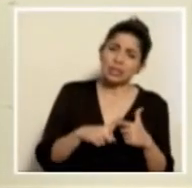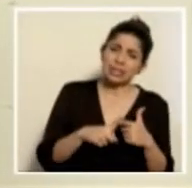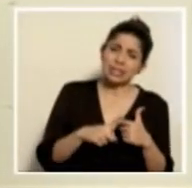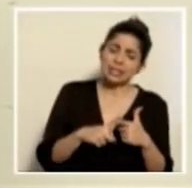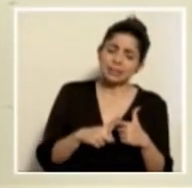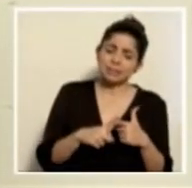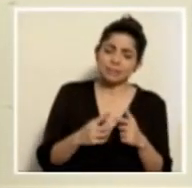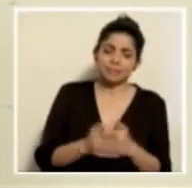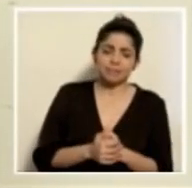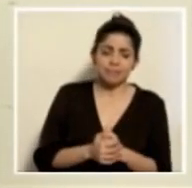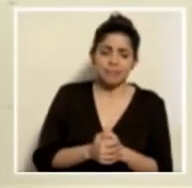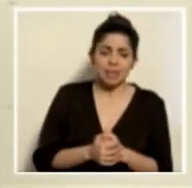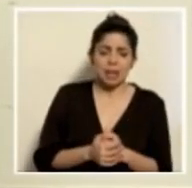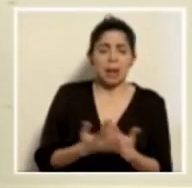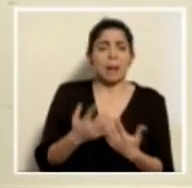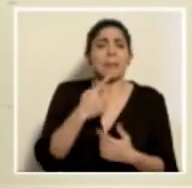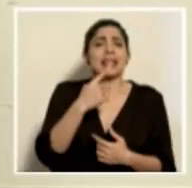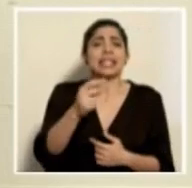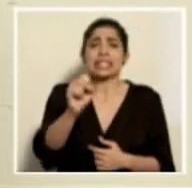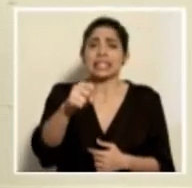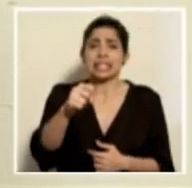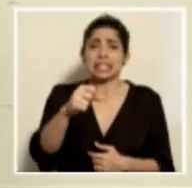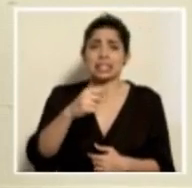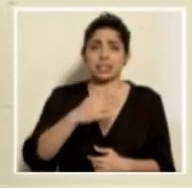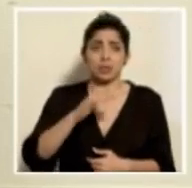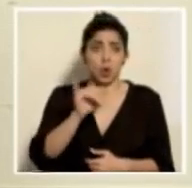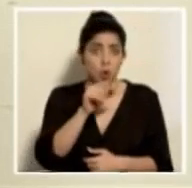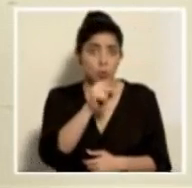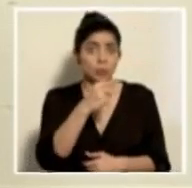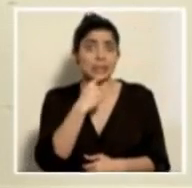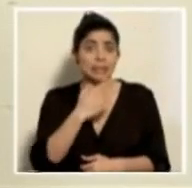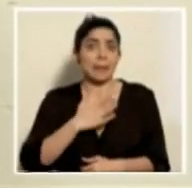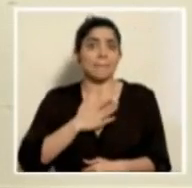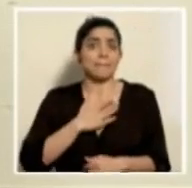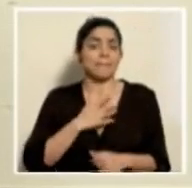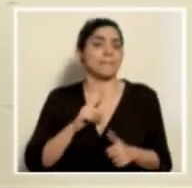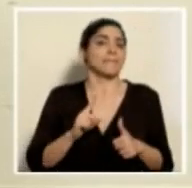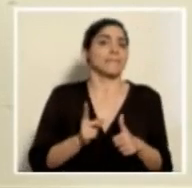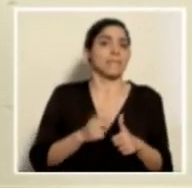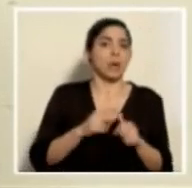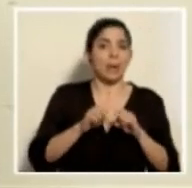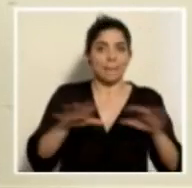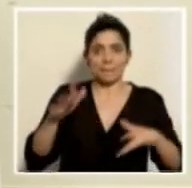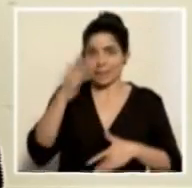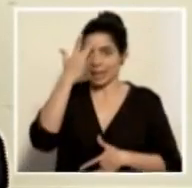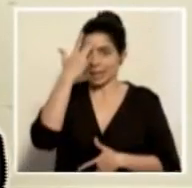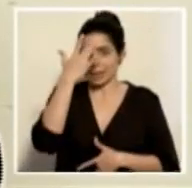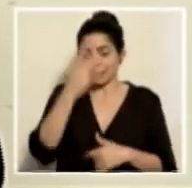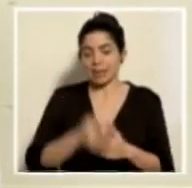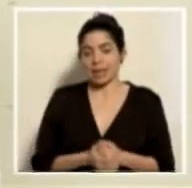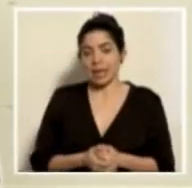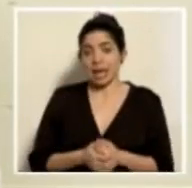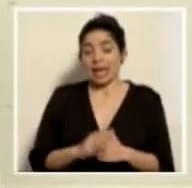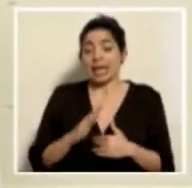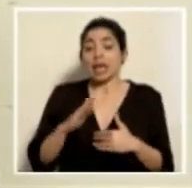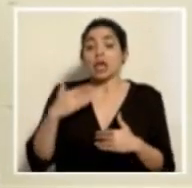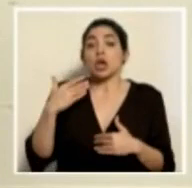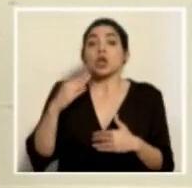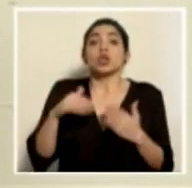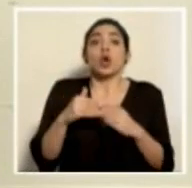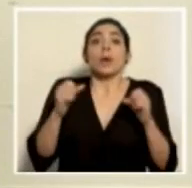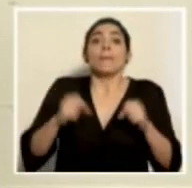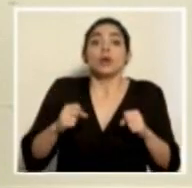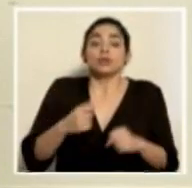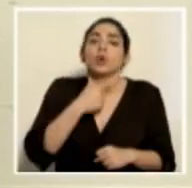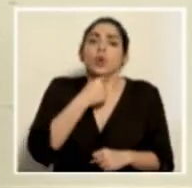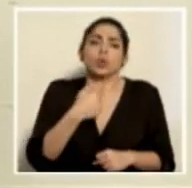Entonces, para decirle que sí, como usted lo dice, mi prioridad también es la pandemia. Y en la medida que pueda, con